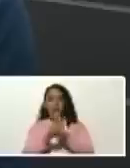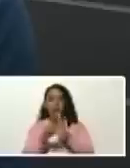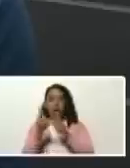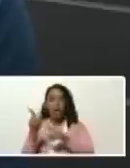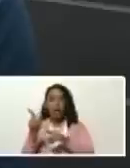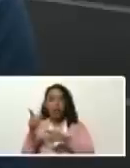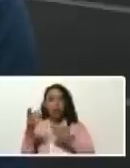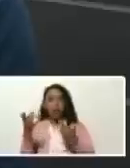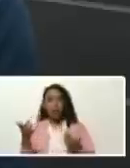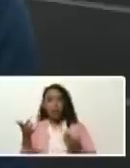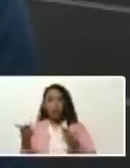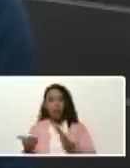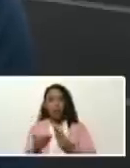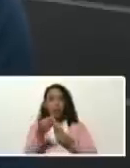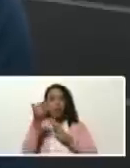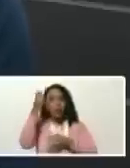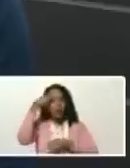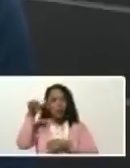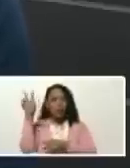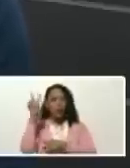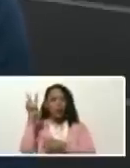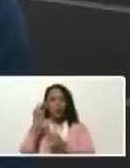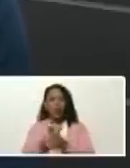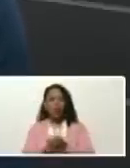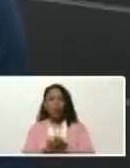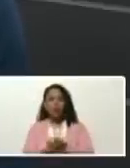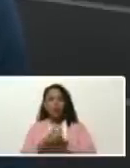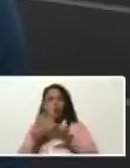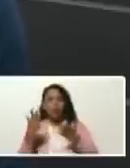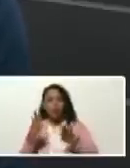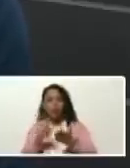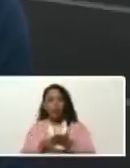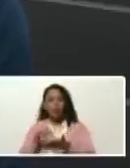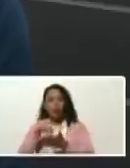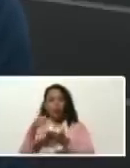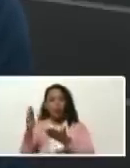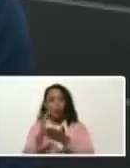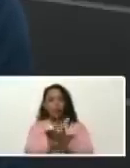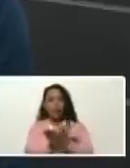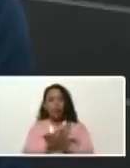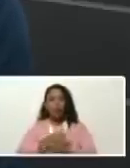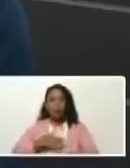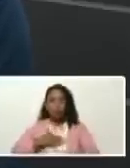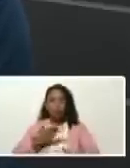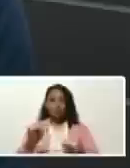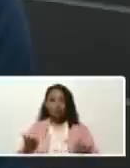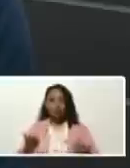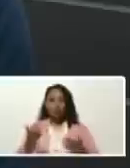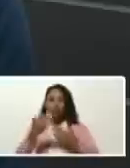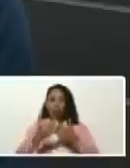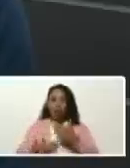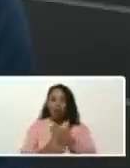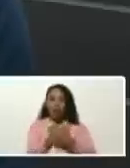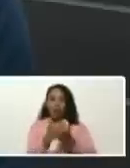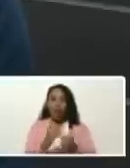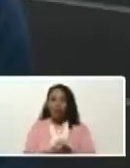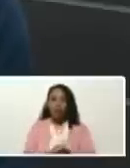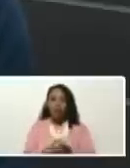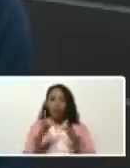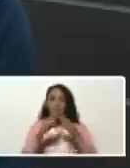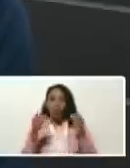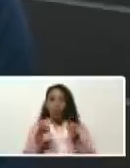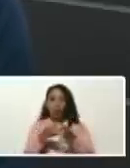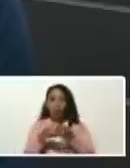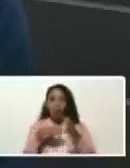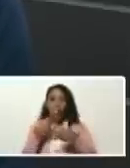coercitivas en contra el pueblo de Venezuela sean levantadas a que podamos avanzar todos